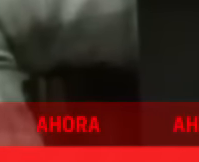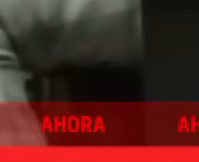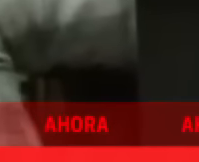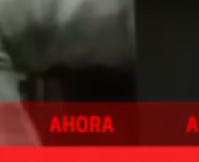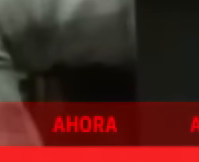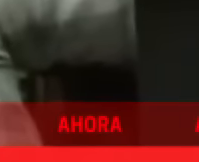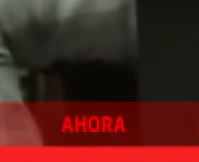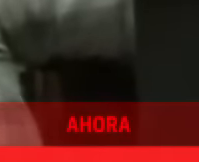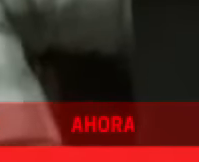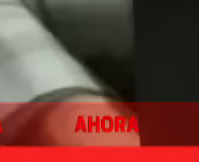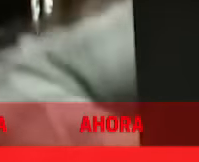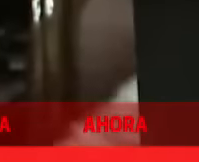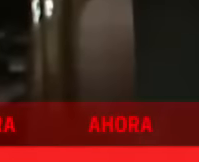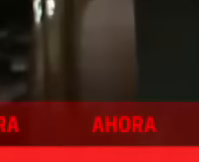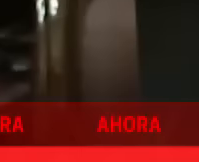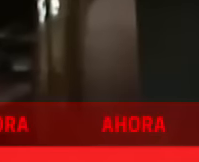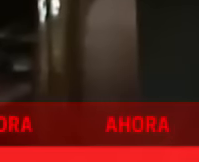argumentos.